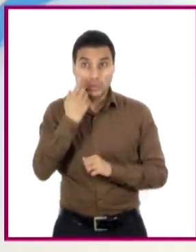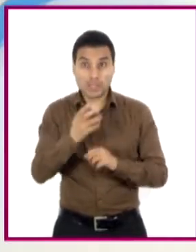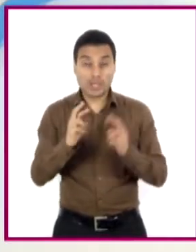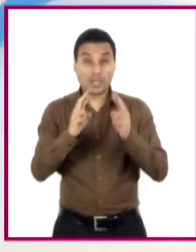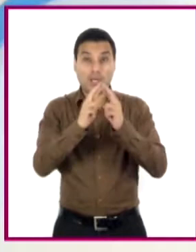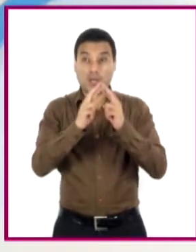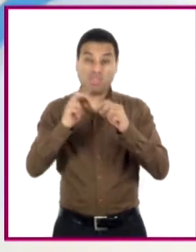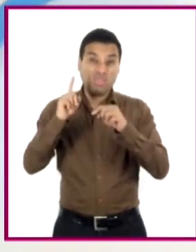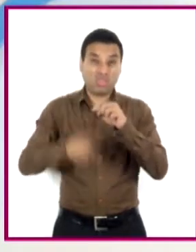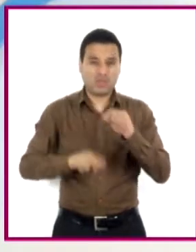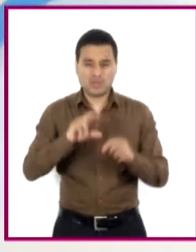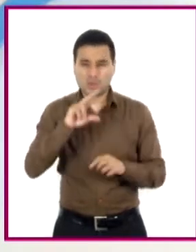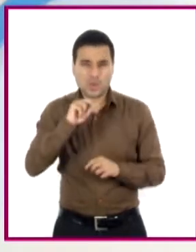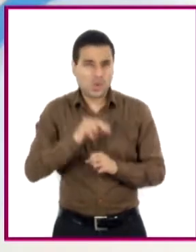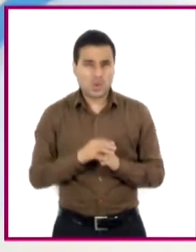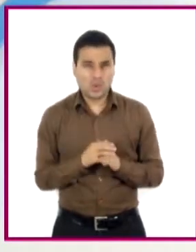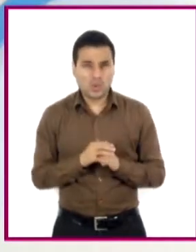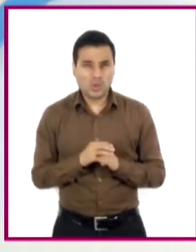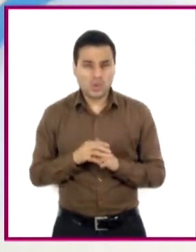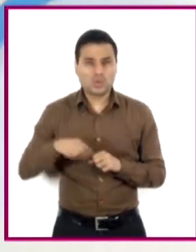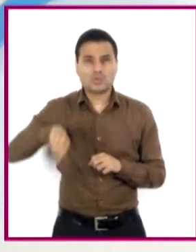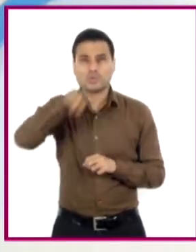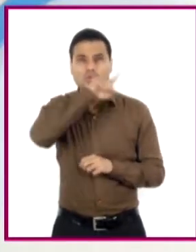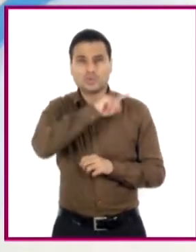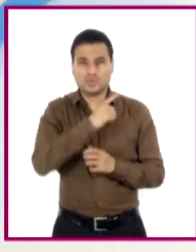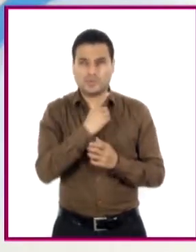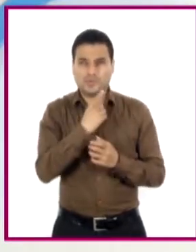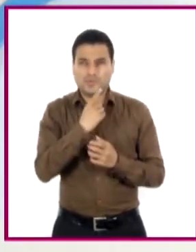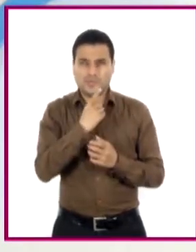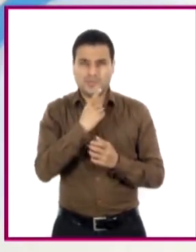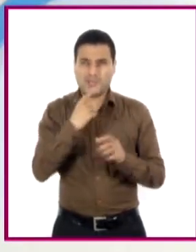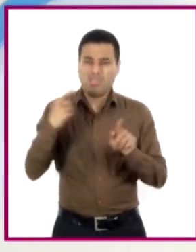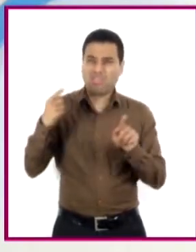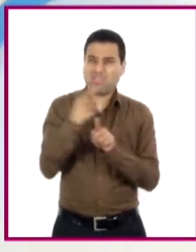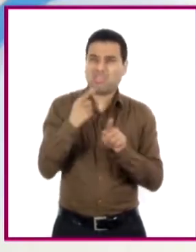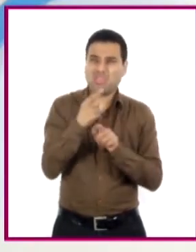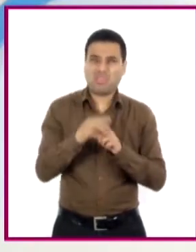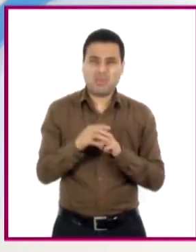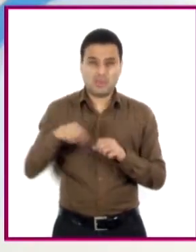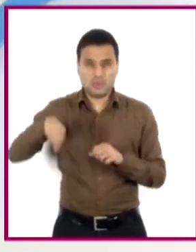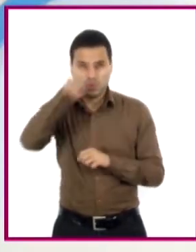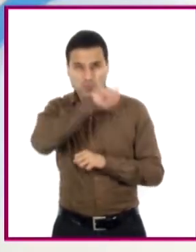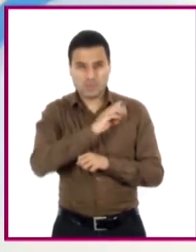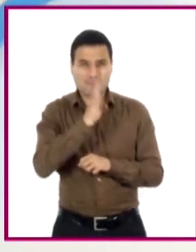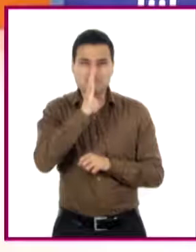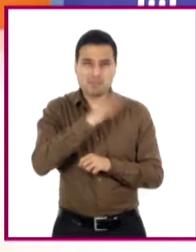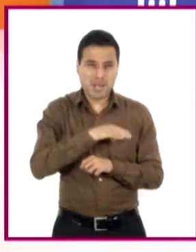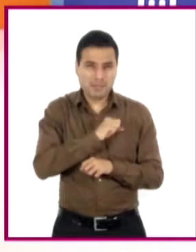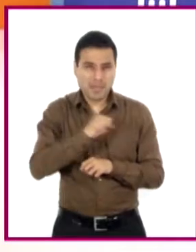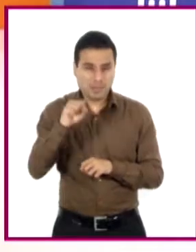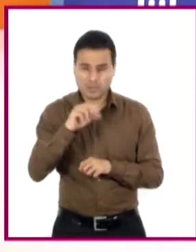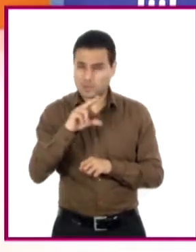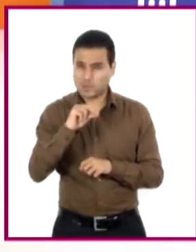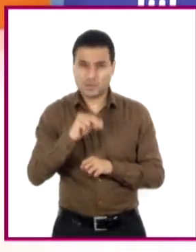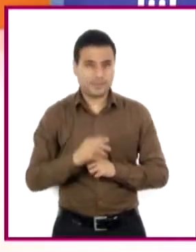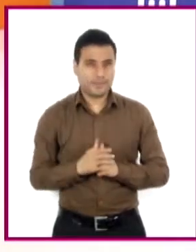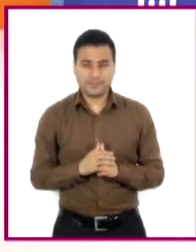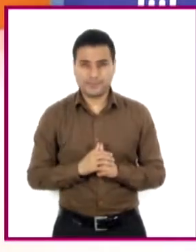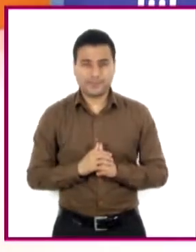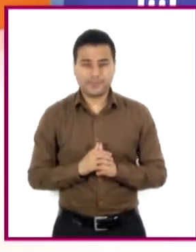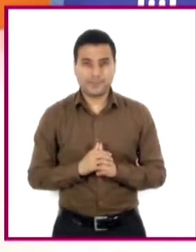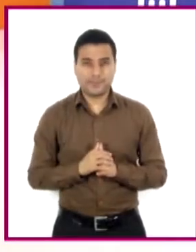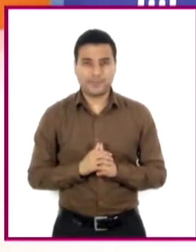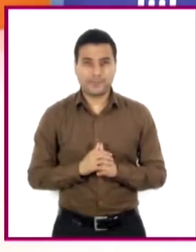religión, procurando con imposturas y calumnias hacernos parecer odiosos a vuestros ojos.